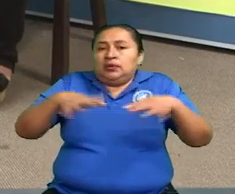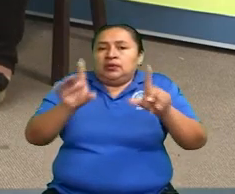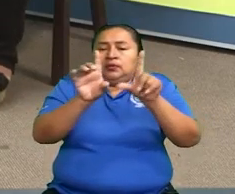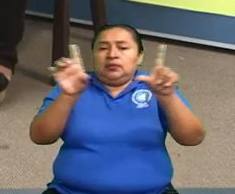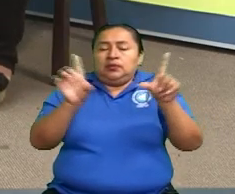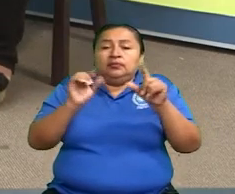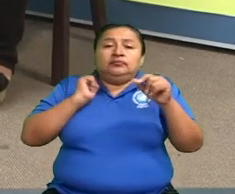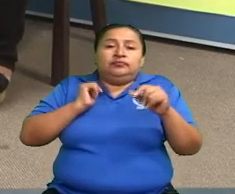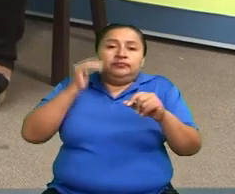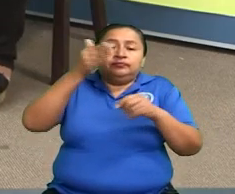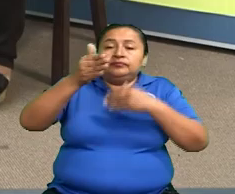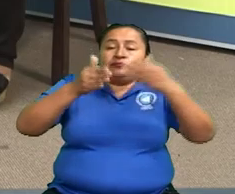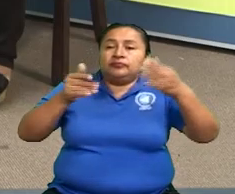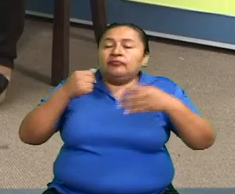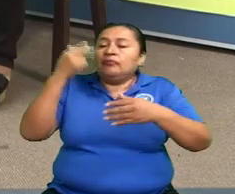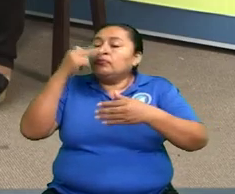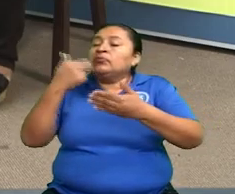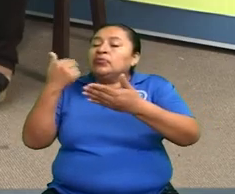lugar que fue.